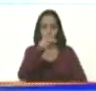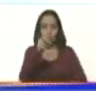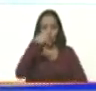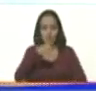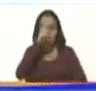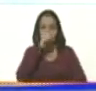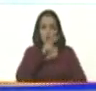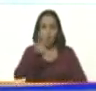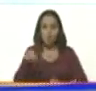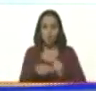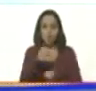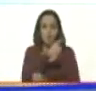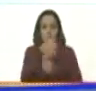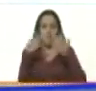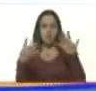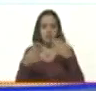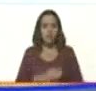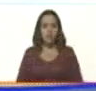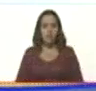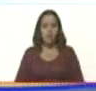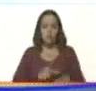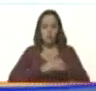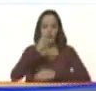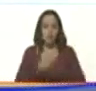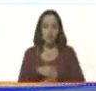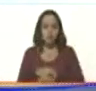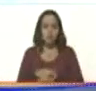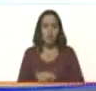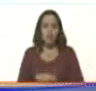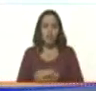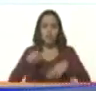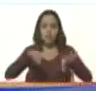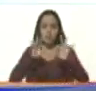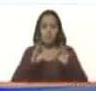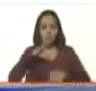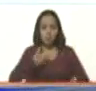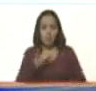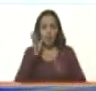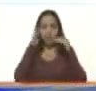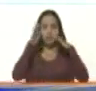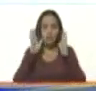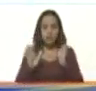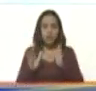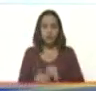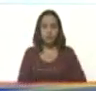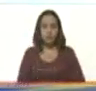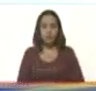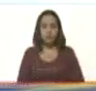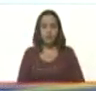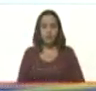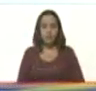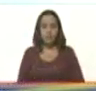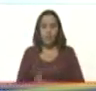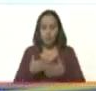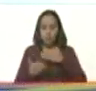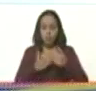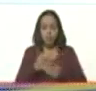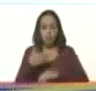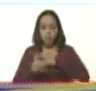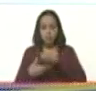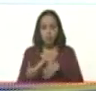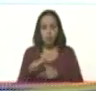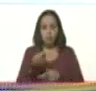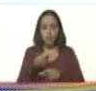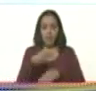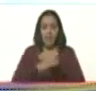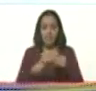año 2019 un plan especial para atender en el medio de esta guerra generada por